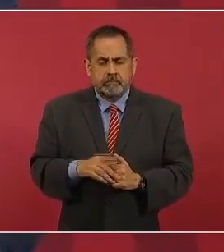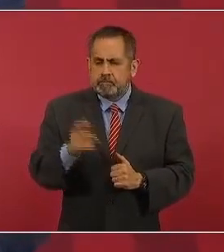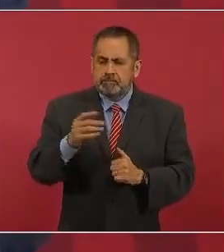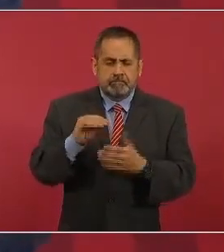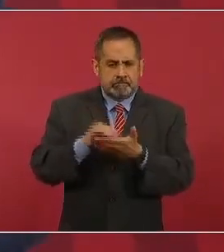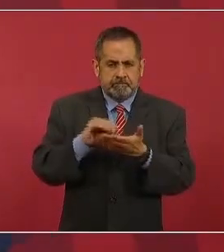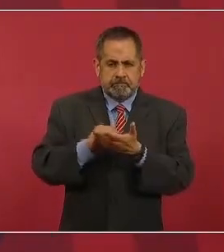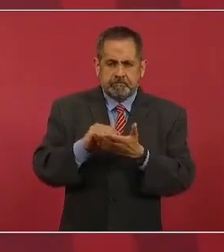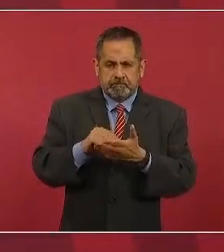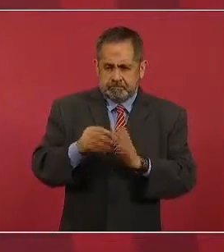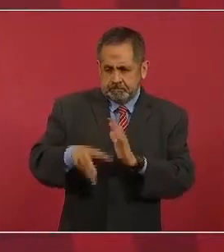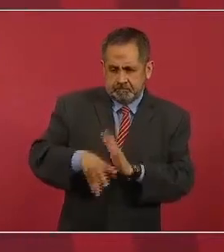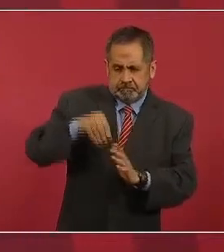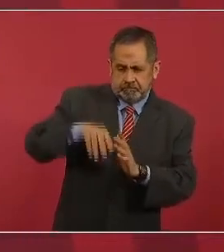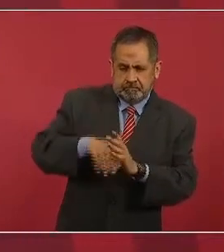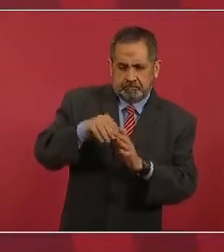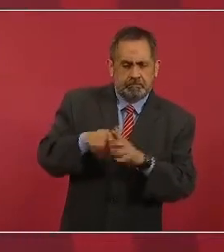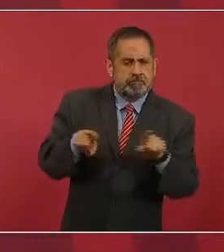manteniendo